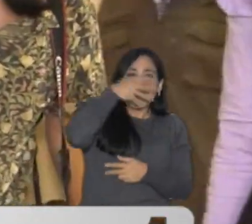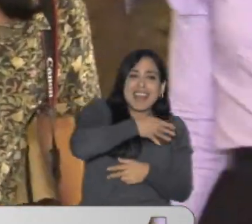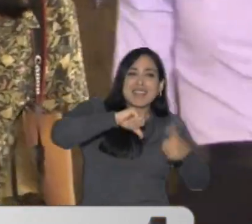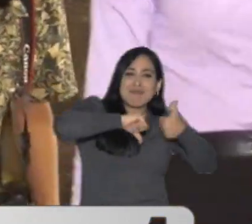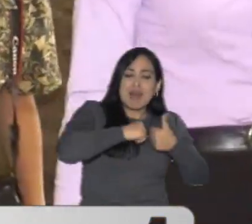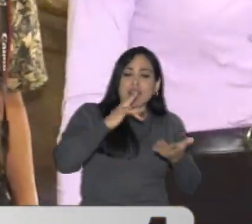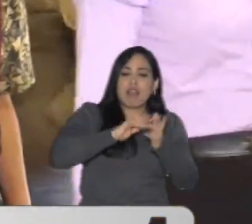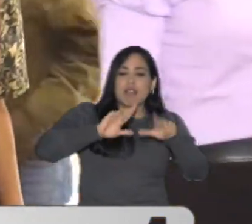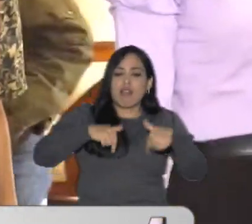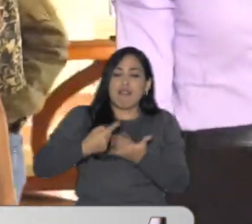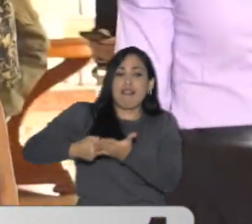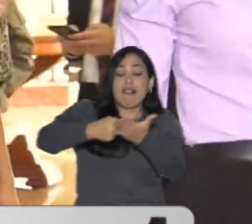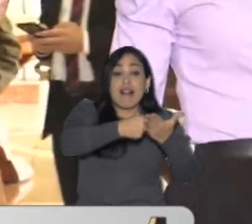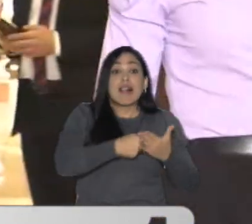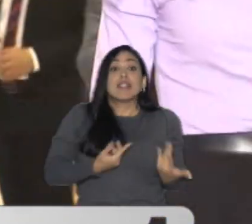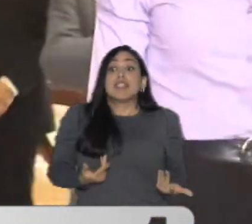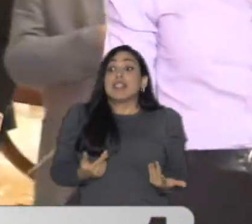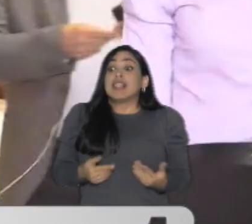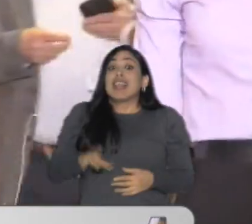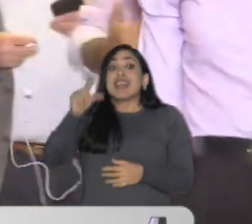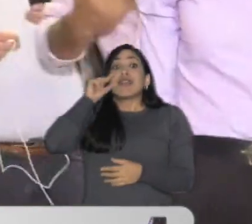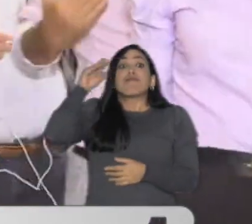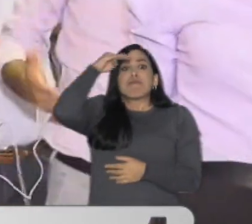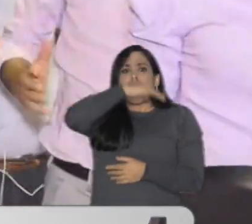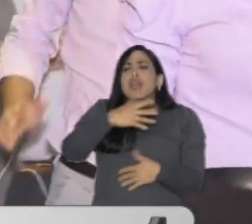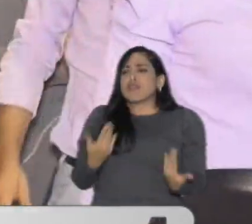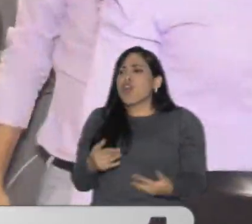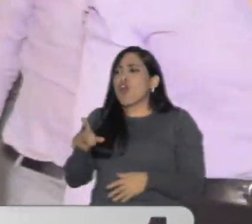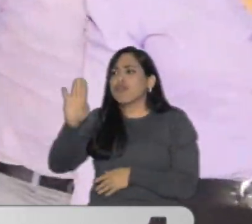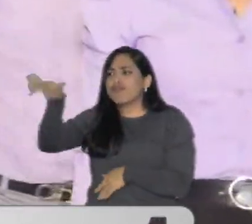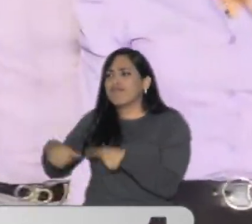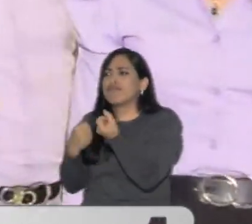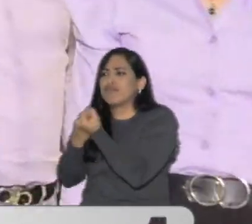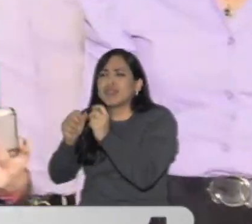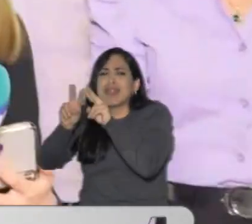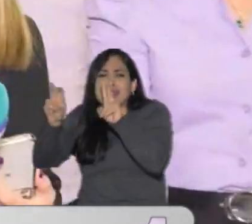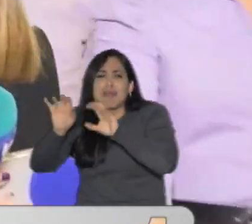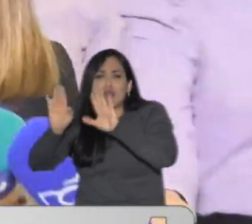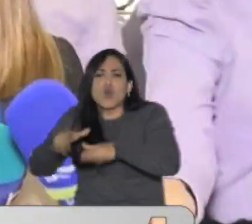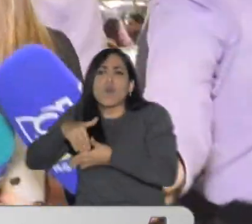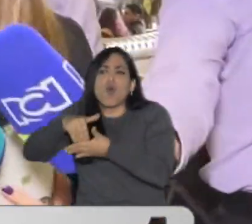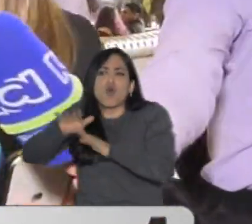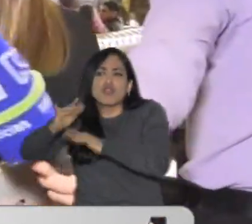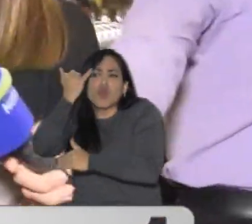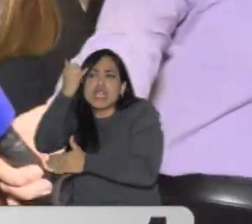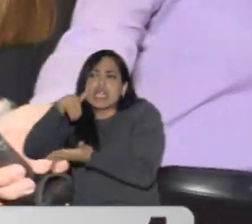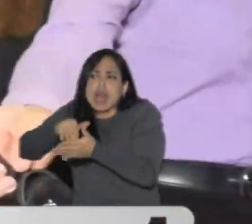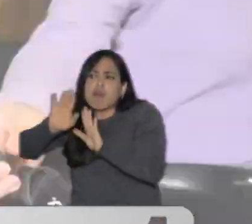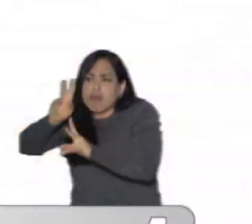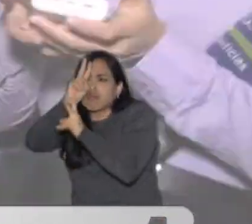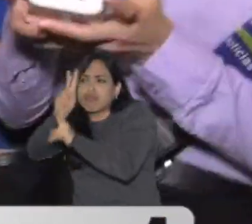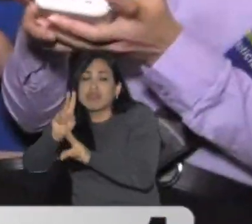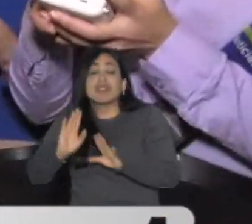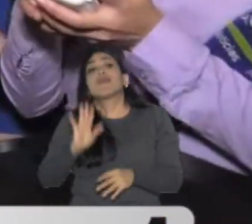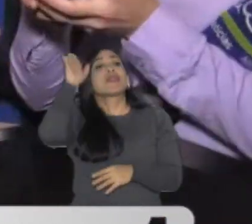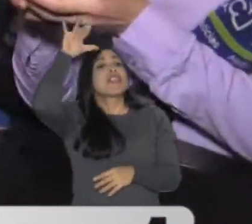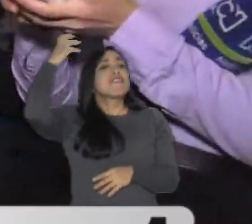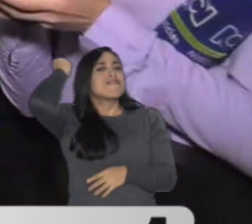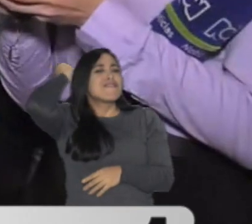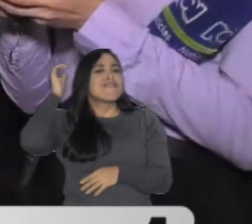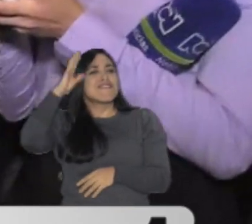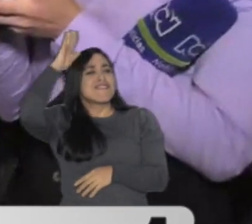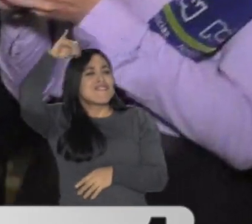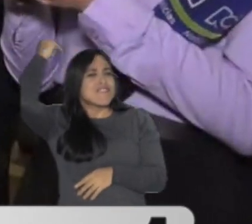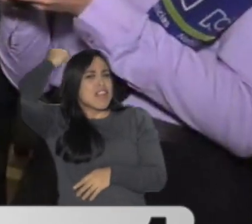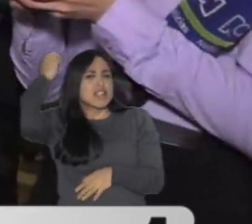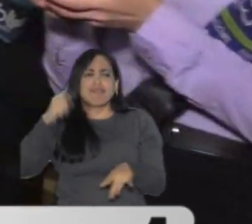Pacto Histórico. Respaldo de Gustavo Petro a lo dicho por Francia Márquez en el sentido de que es su posición ideológica y Francia Márquez ratifica